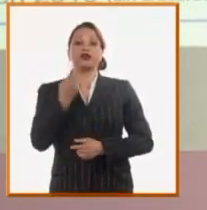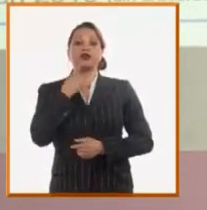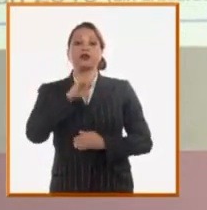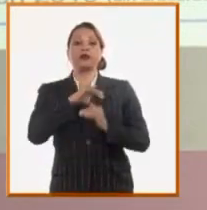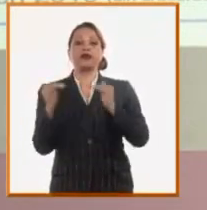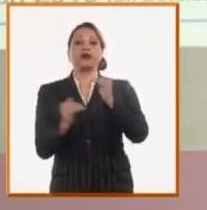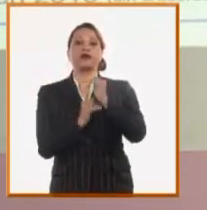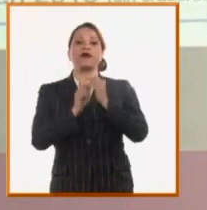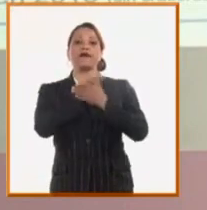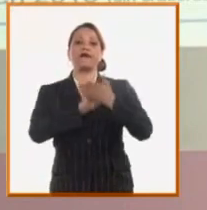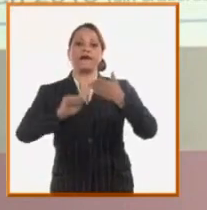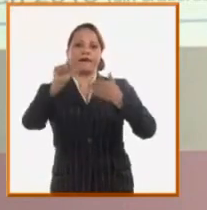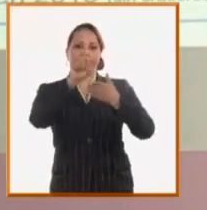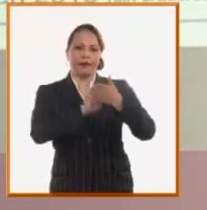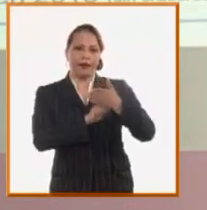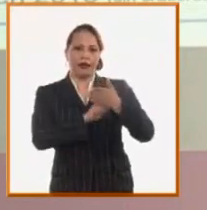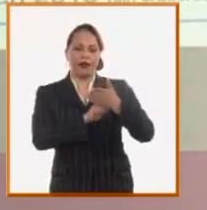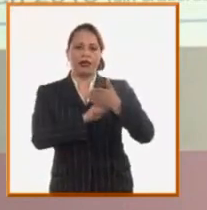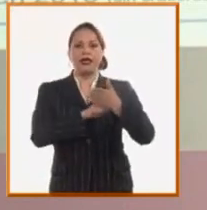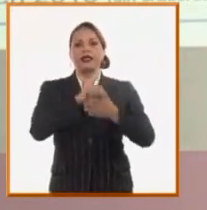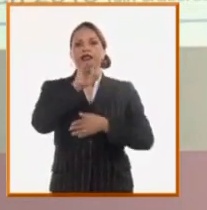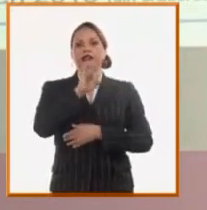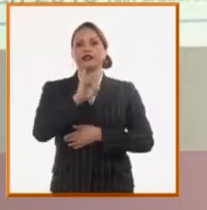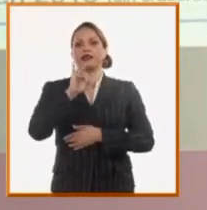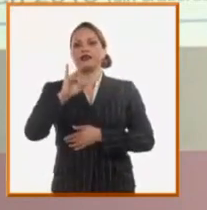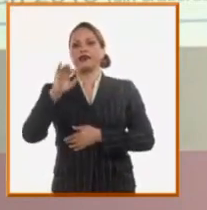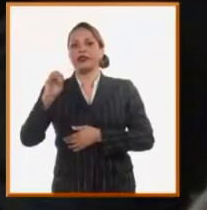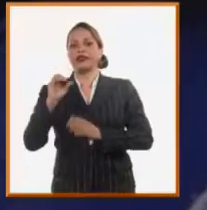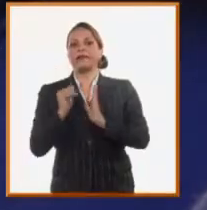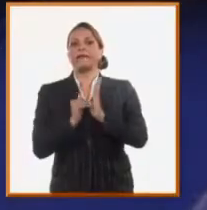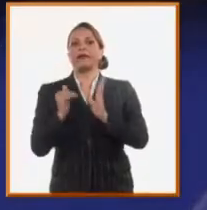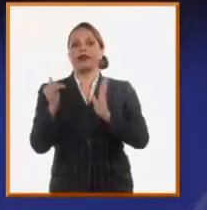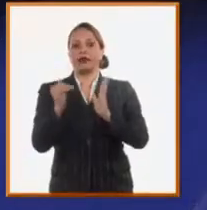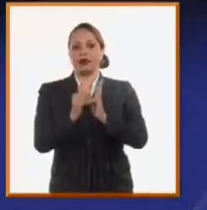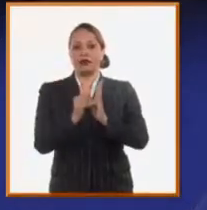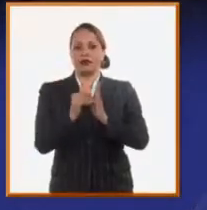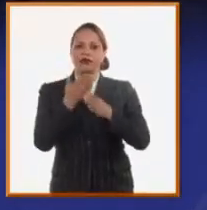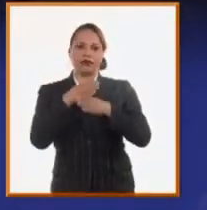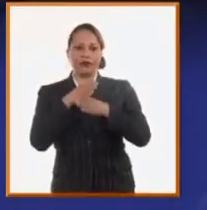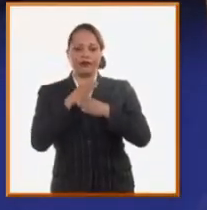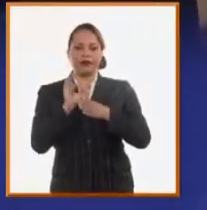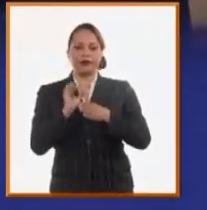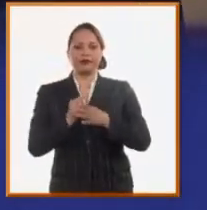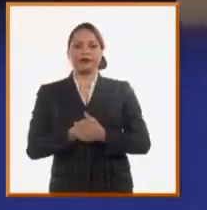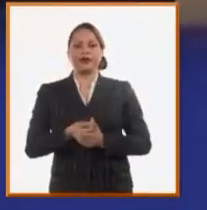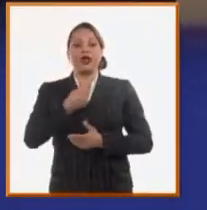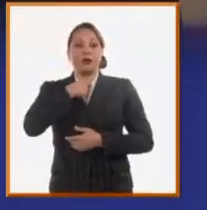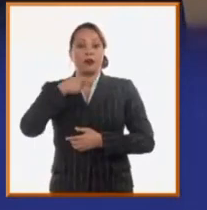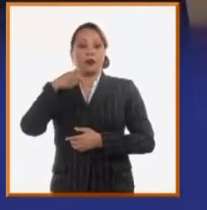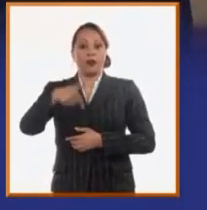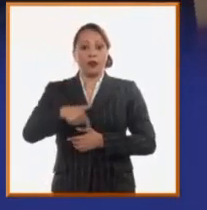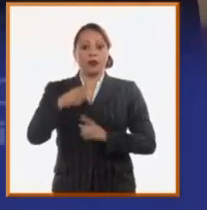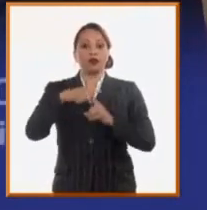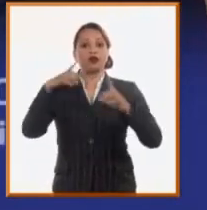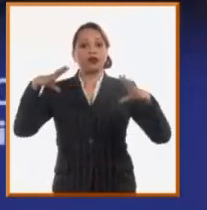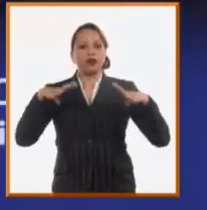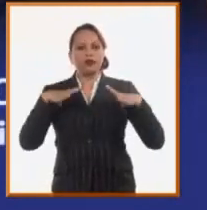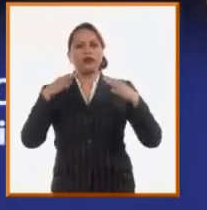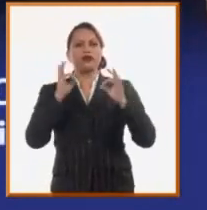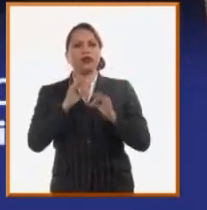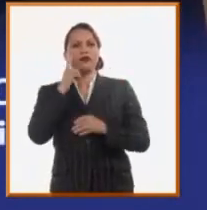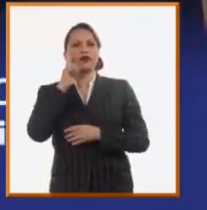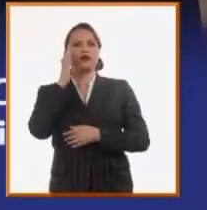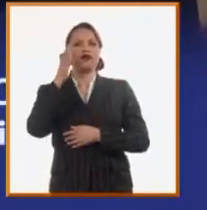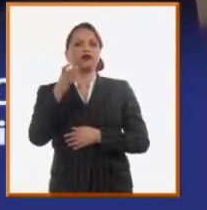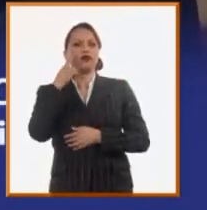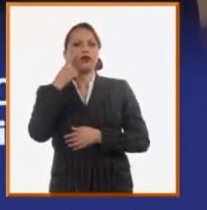en el plan en unos 770 millones. En el caso del turismo, que siempre le hacemos una mirada